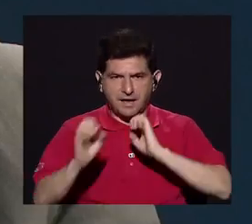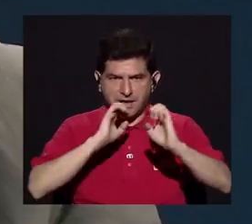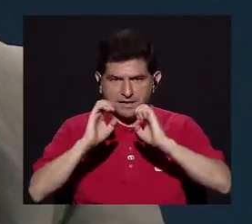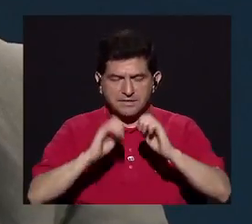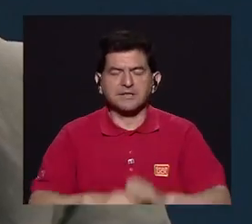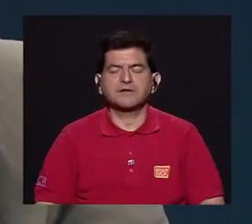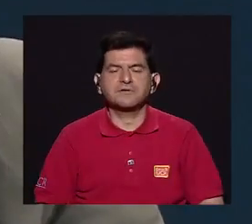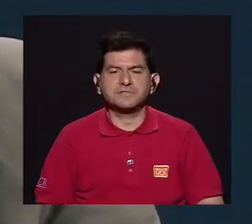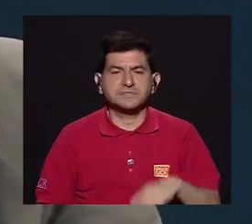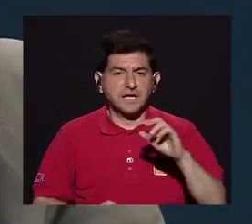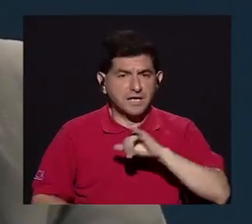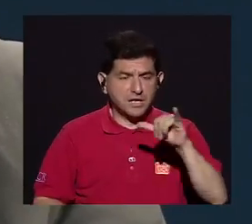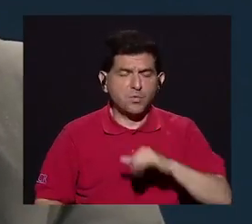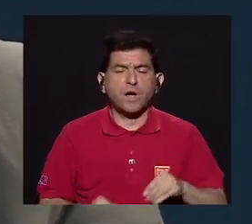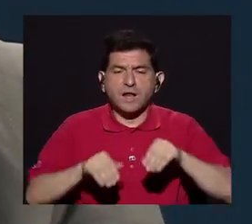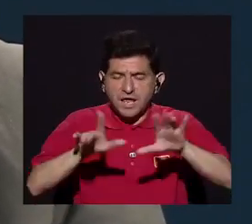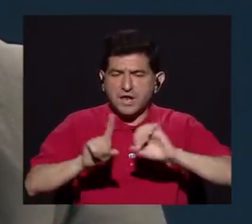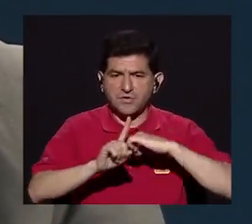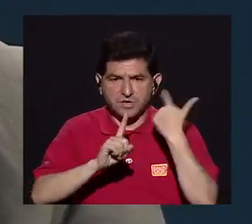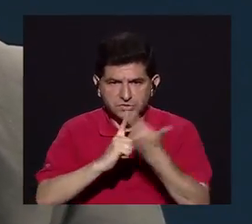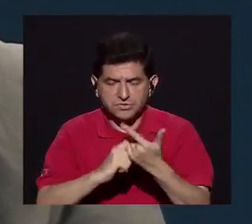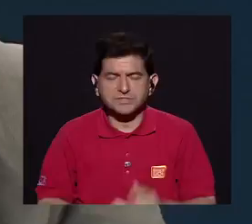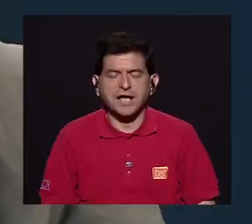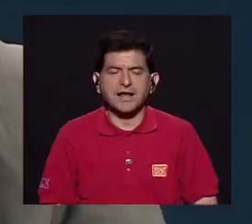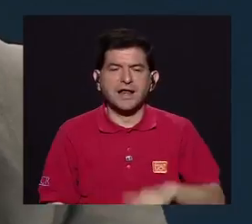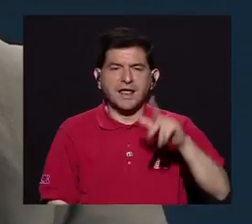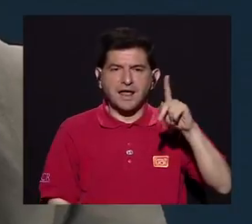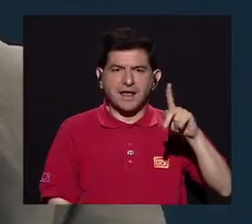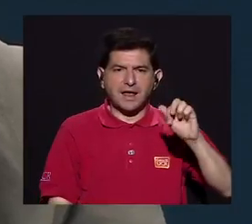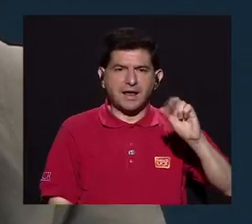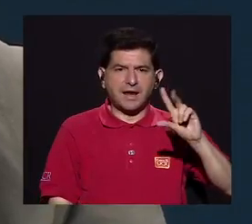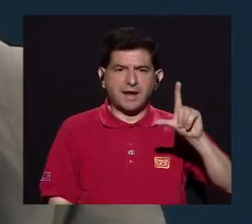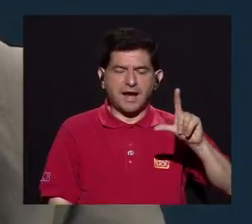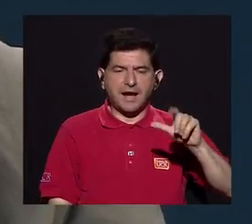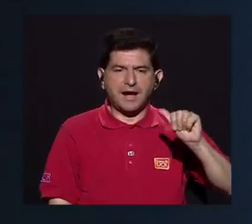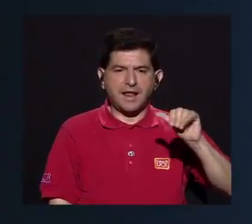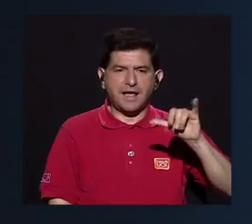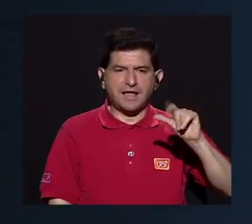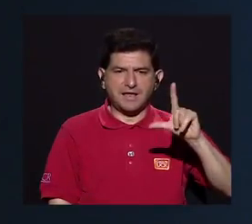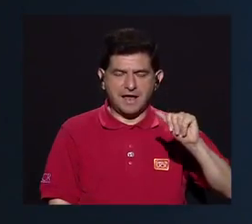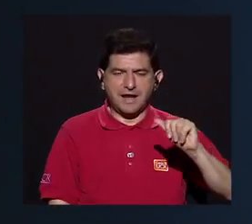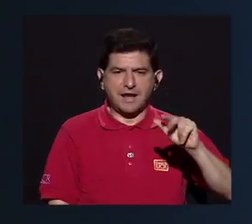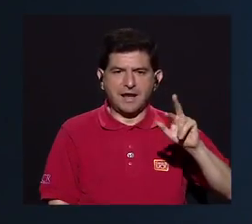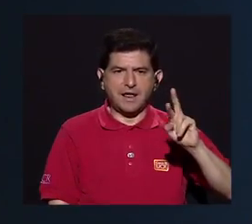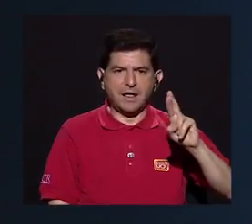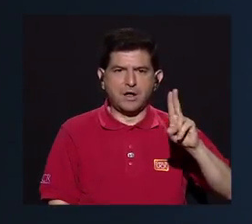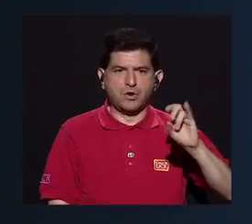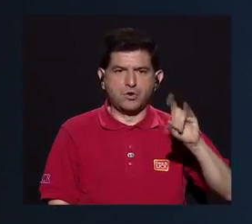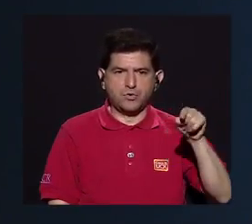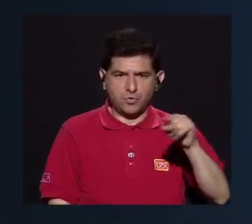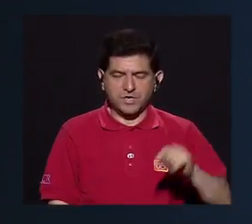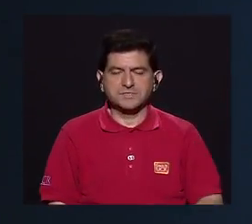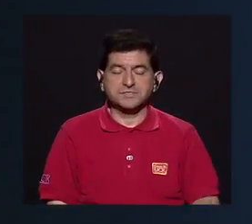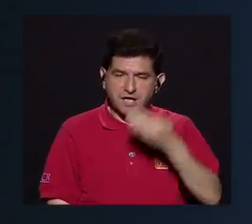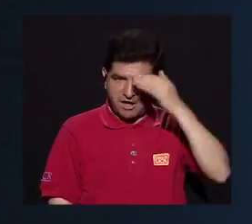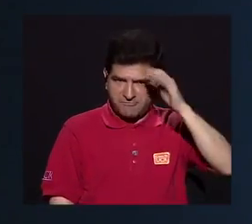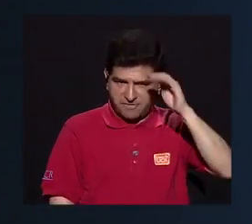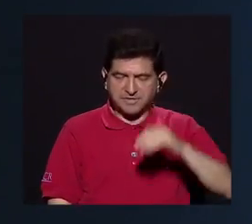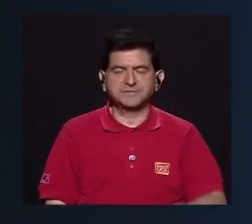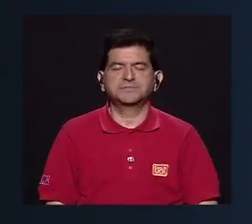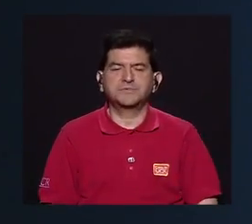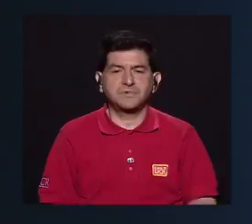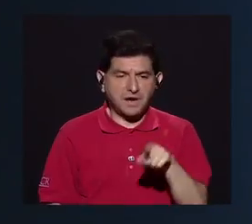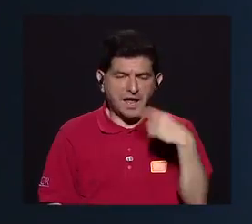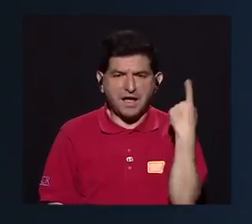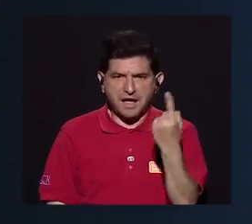y también, sobre todo, si lo quieren seguir en sus redes sociales, como Carla Ayala. Carla Ayala Ruiz, estamos ahí en red social, en Facebook. Y bueno,